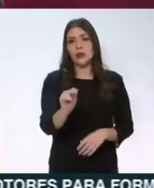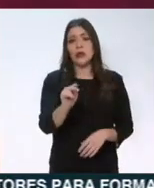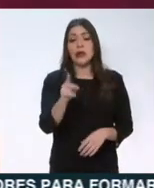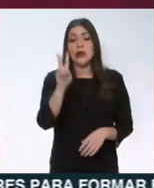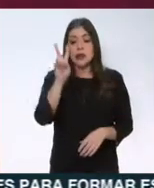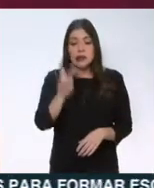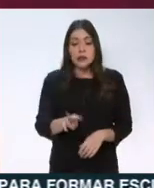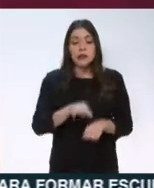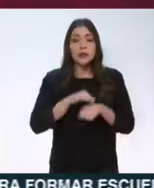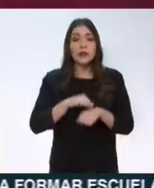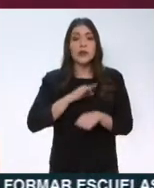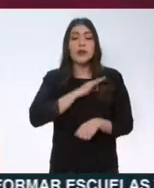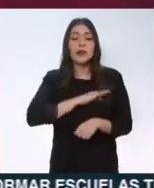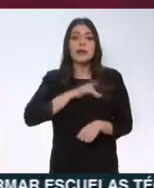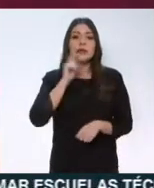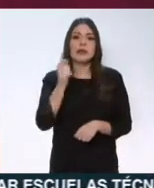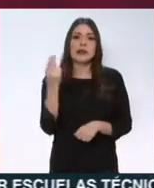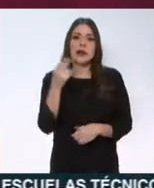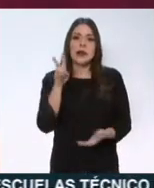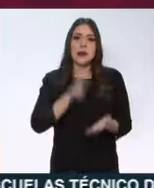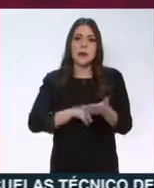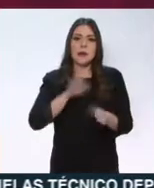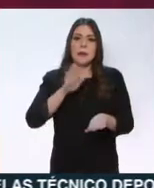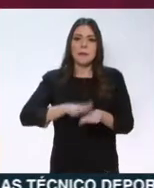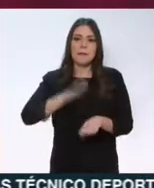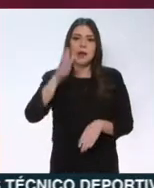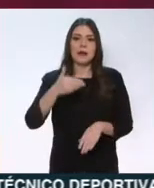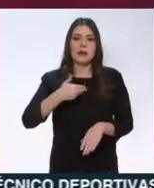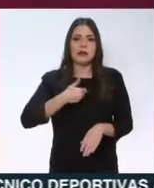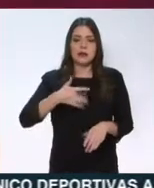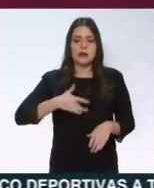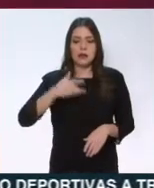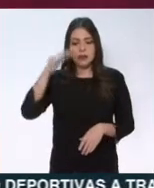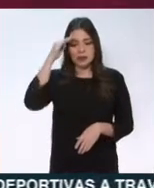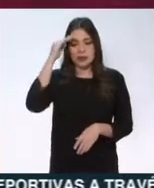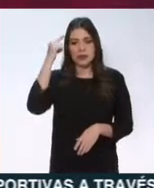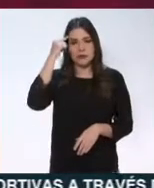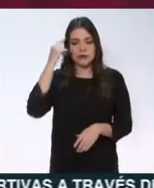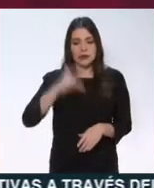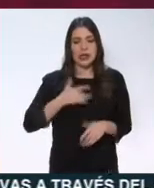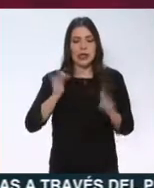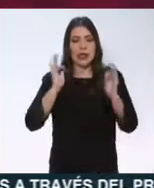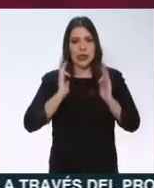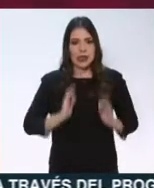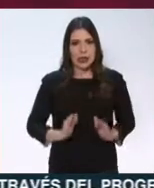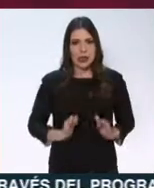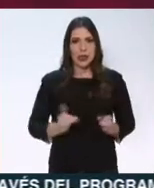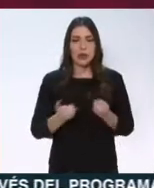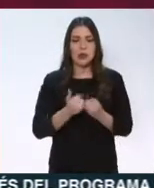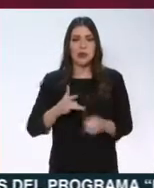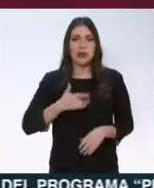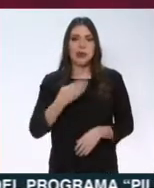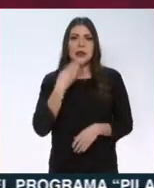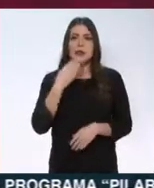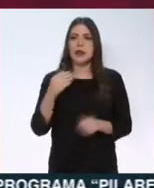bien con uno mismo, estar bien con nuestra conciencia y estar bien con el prójimo.